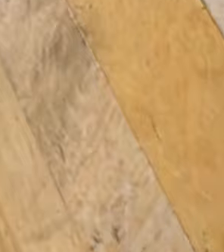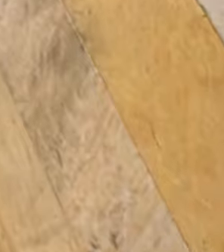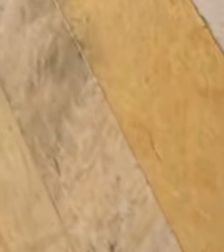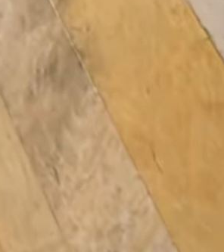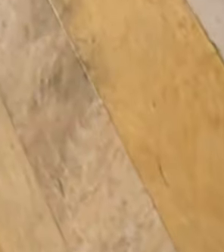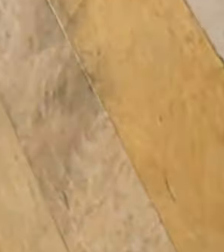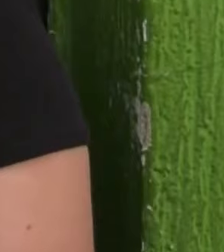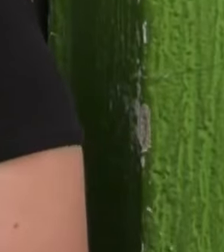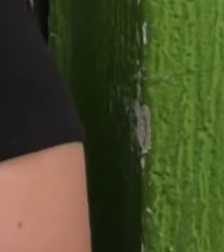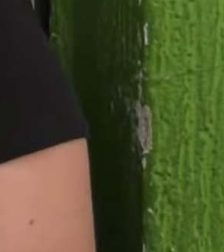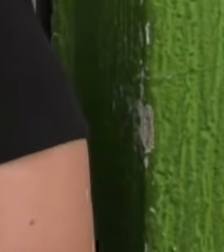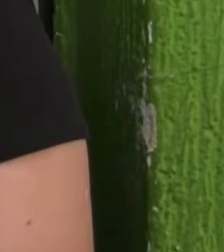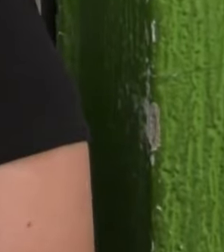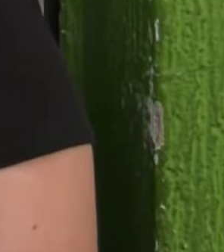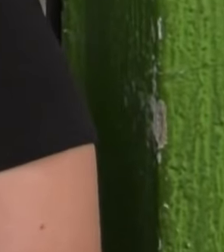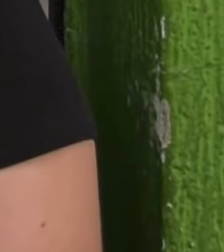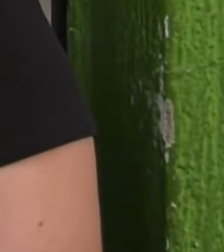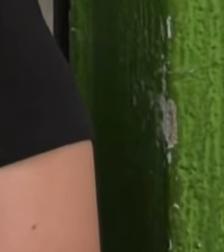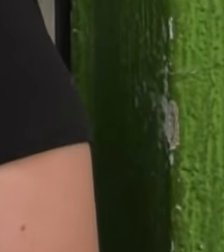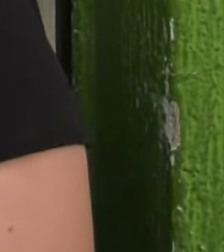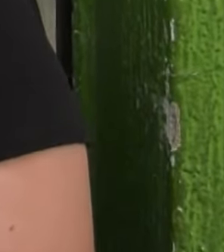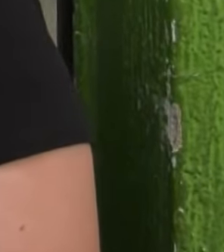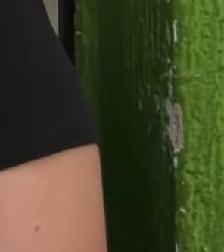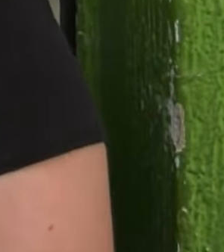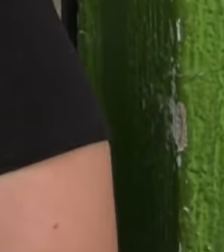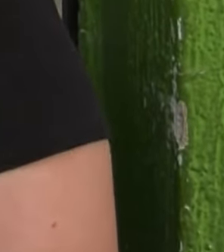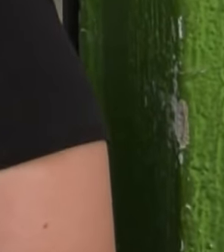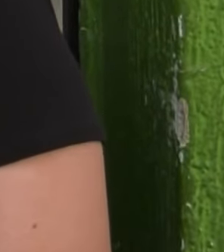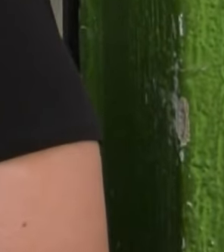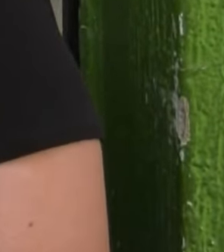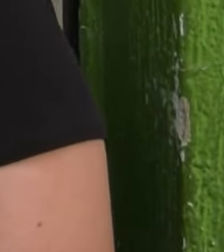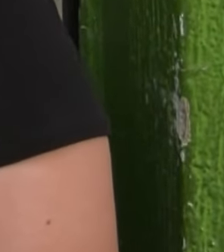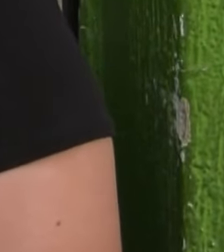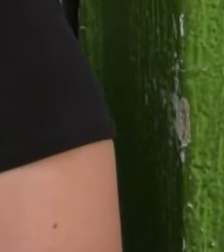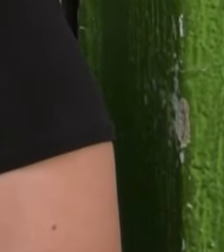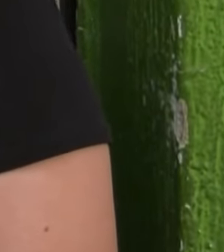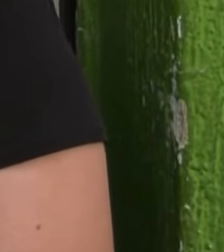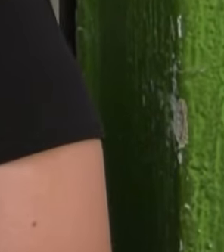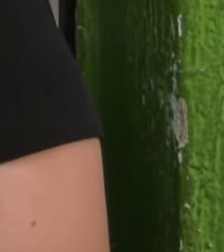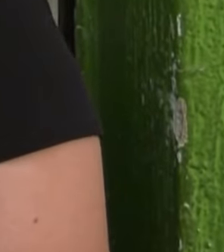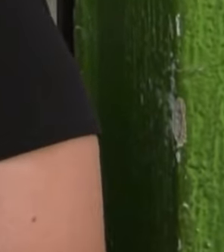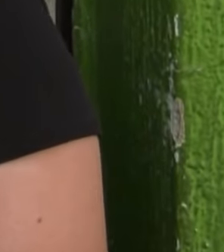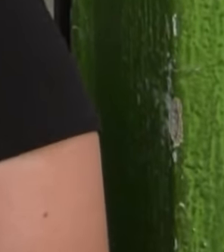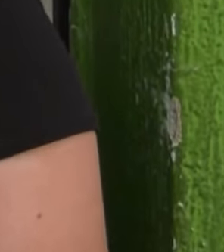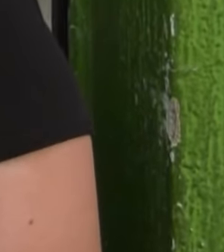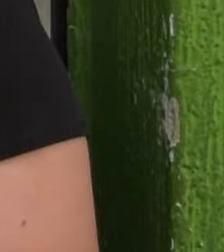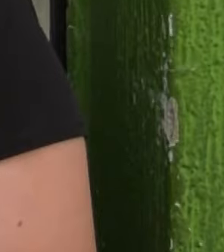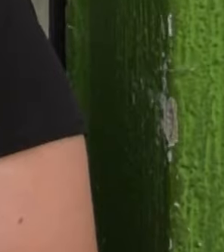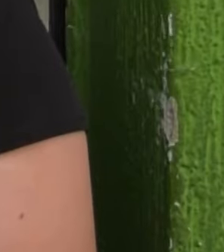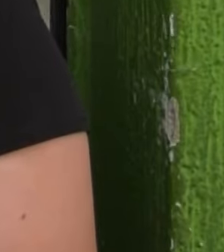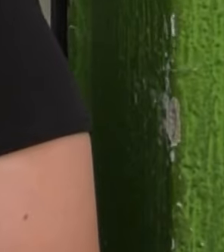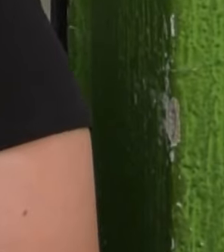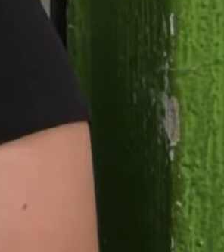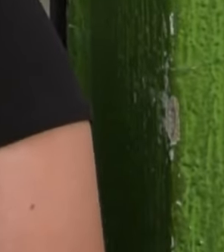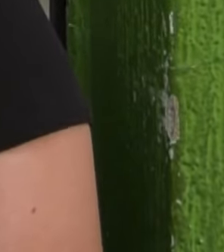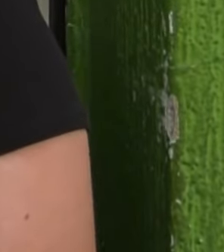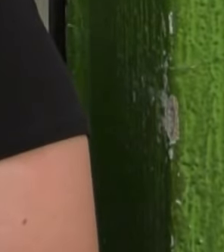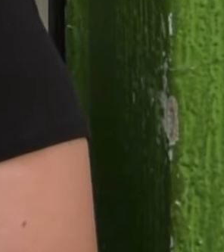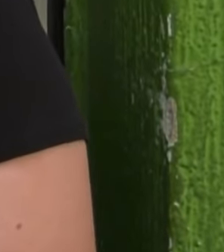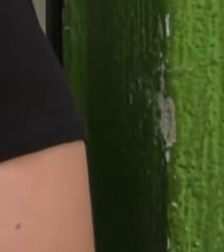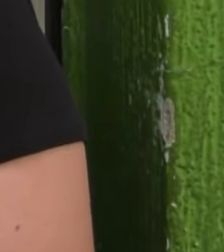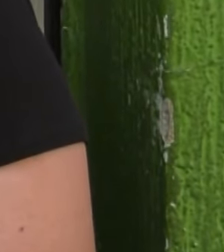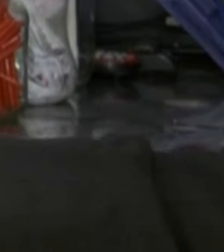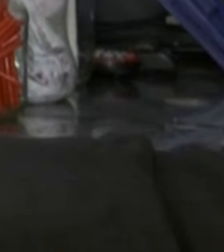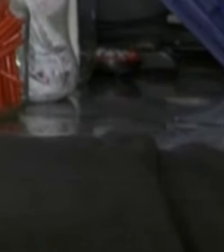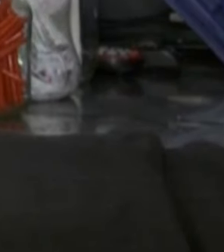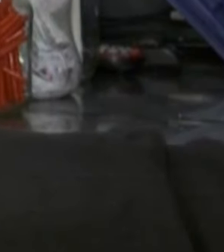alimentos. Lavando papa, organizando el negocio, lavando ollas, alistando, mejor dicho, para agilizar, para que llegue la clientela y